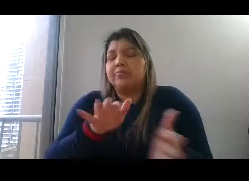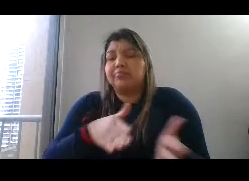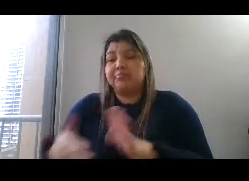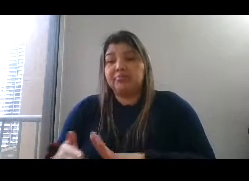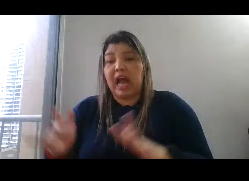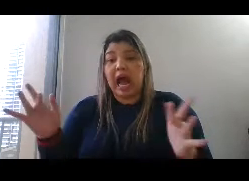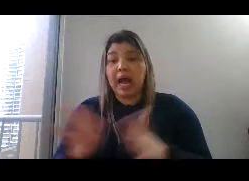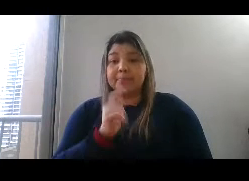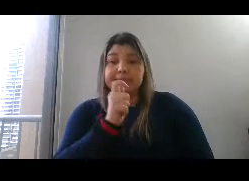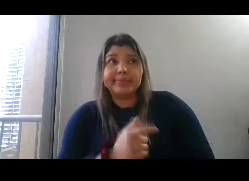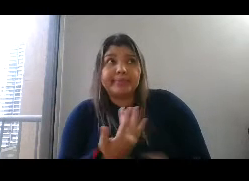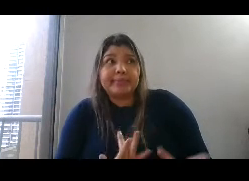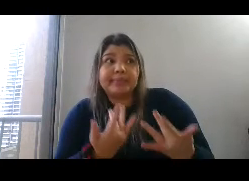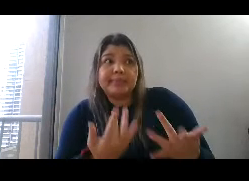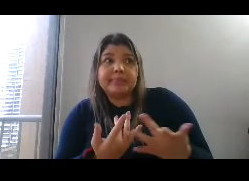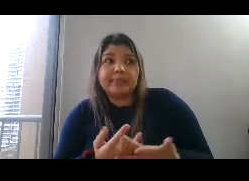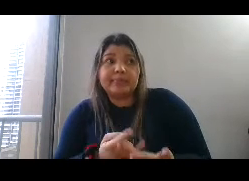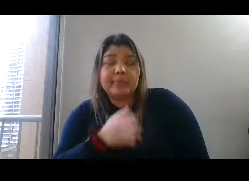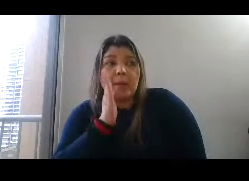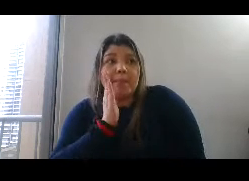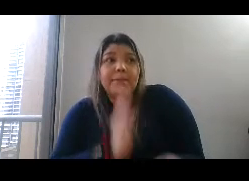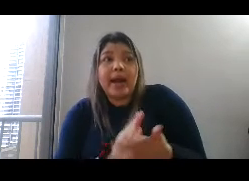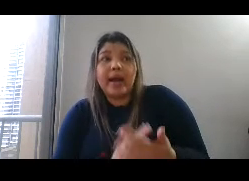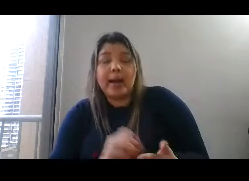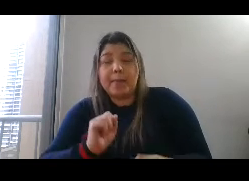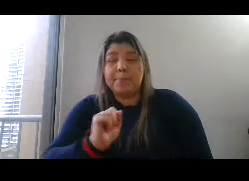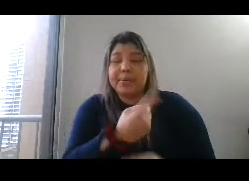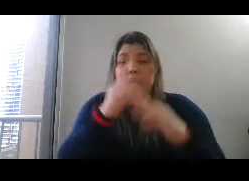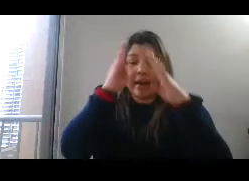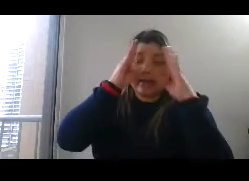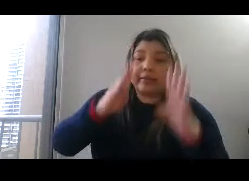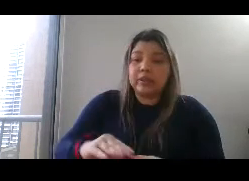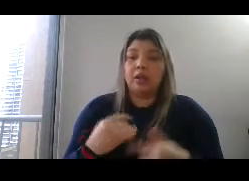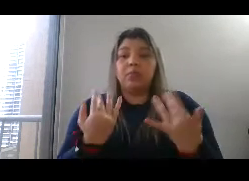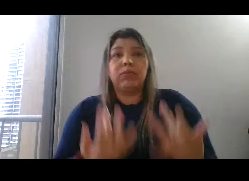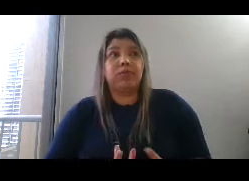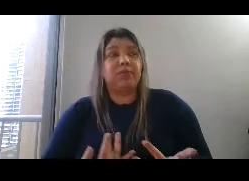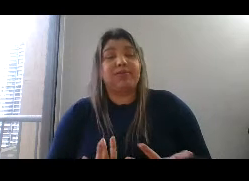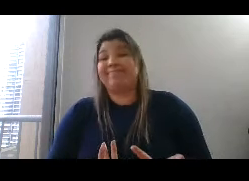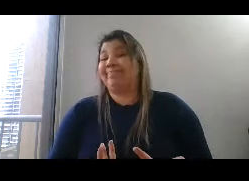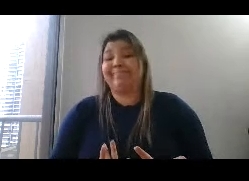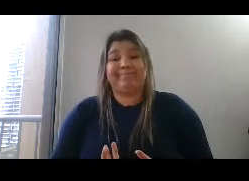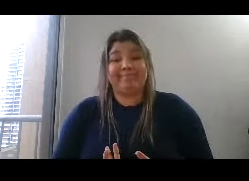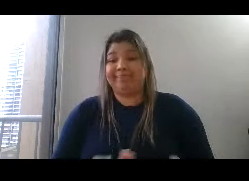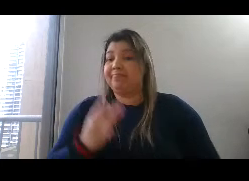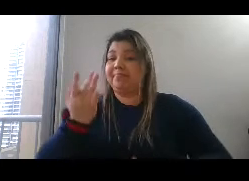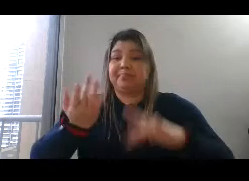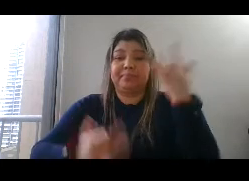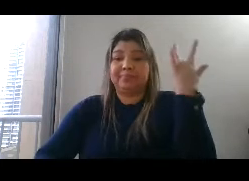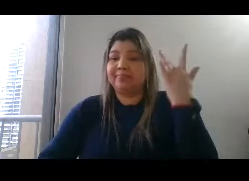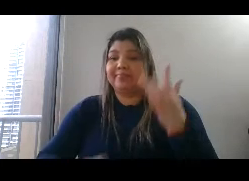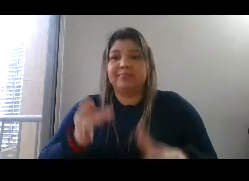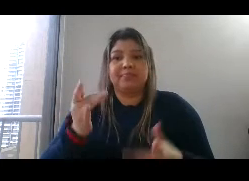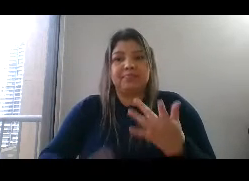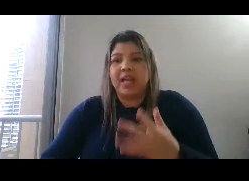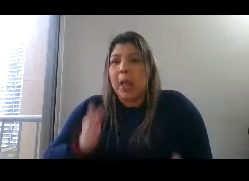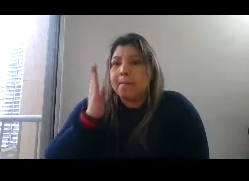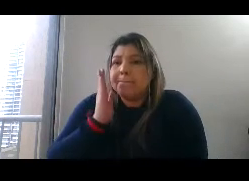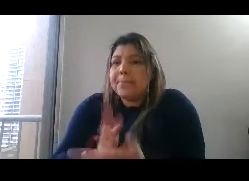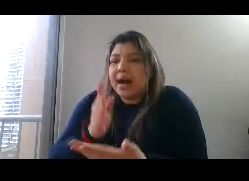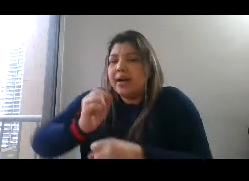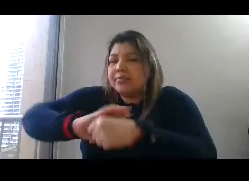de eventos, como lo que tenemos hoy en Colombia, es una emergencia sanitaria, debemos priorizar